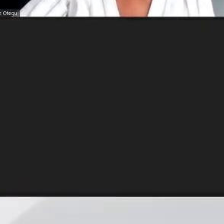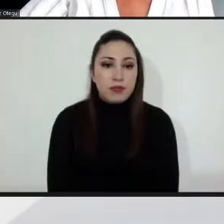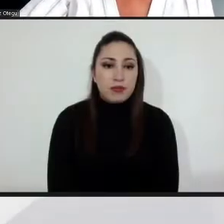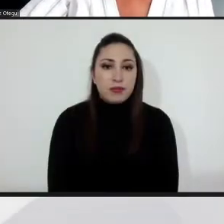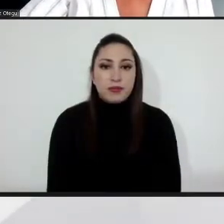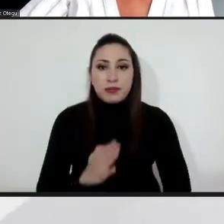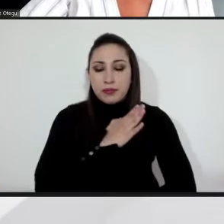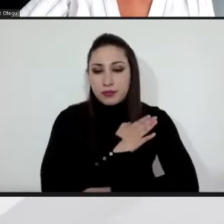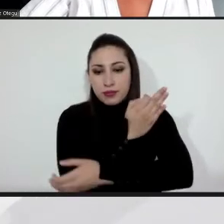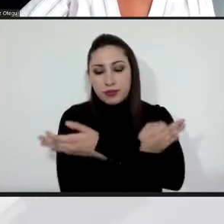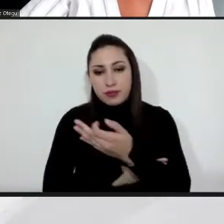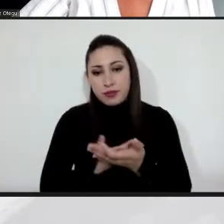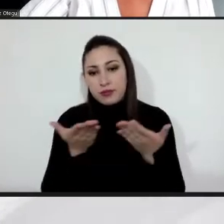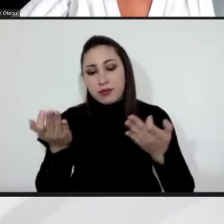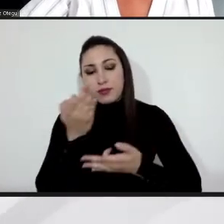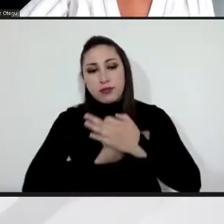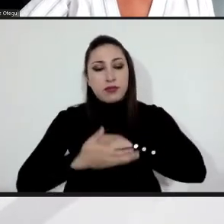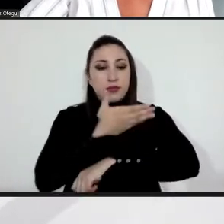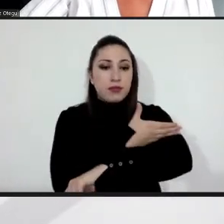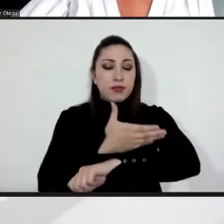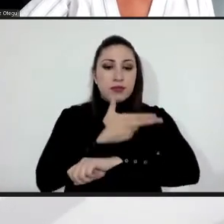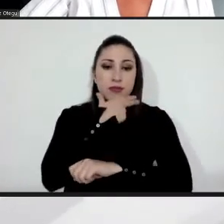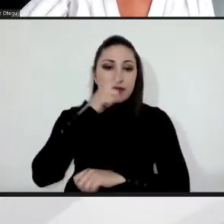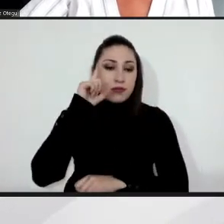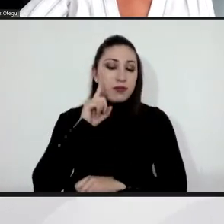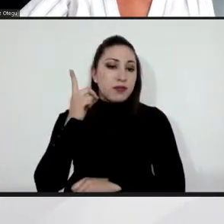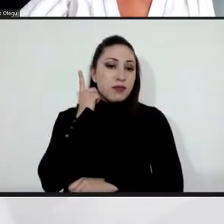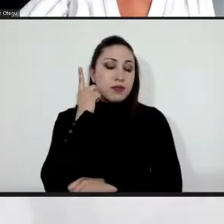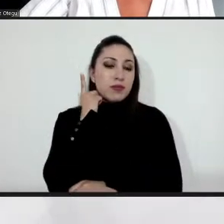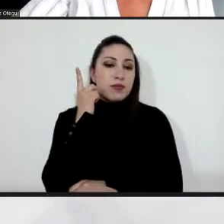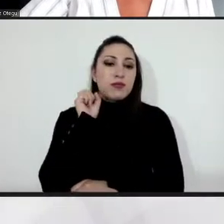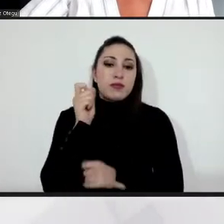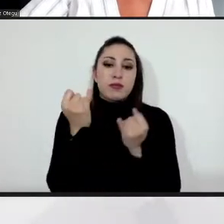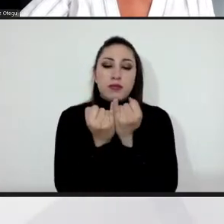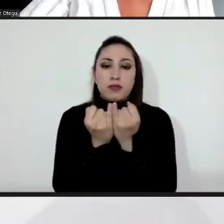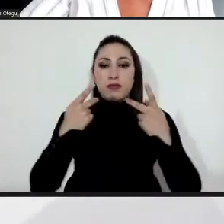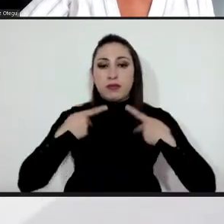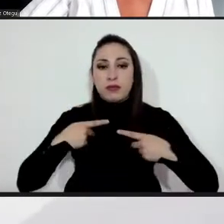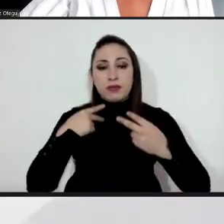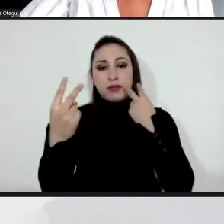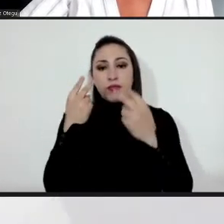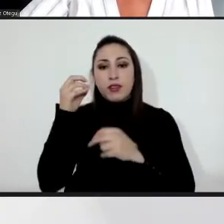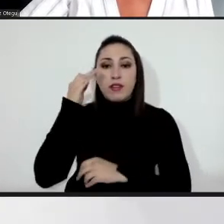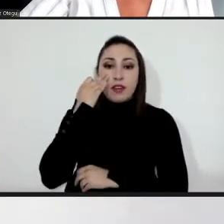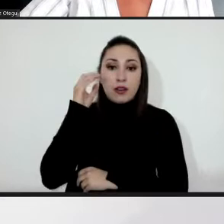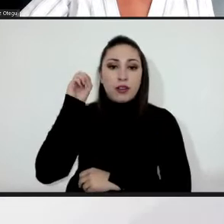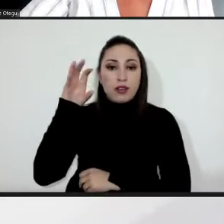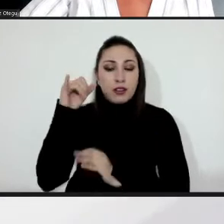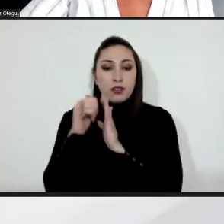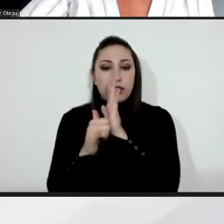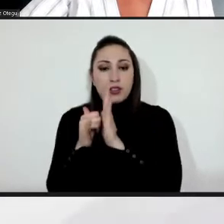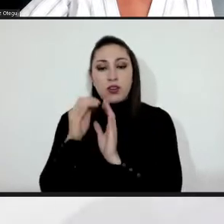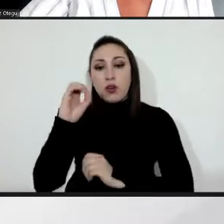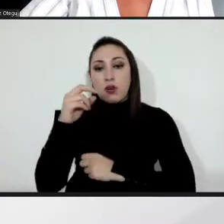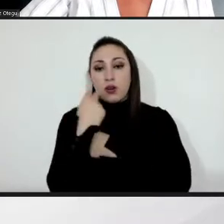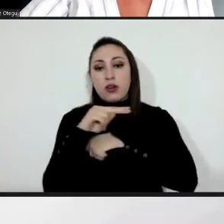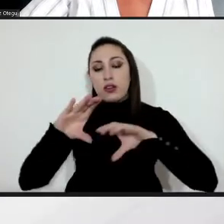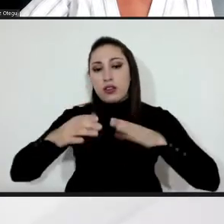a través de las redes sociales y canales oficiales del Congreso de la Ciudad de México. Siendo